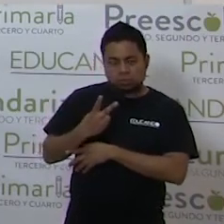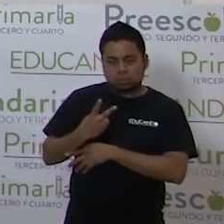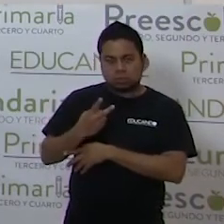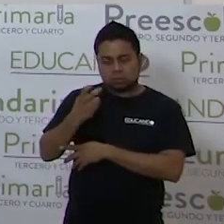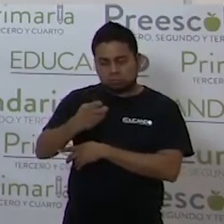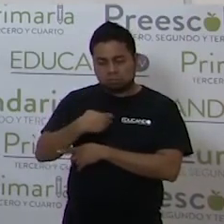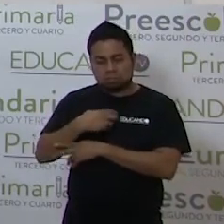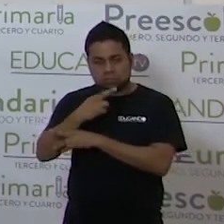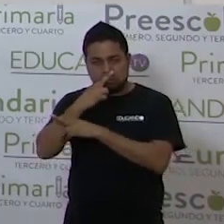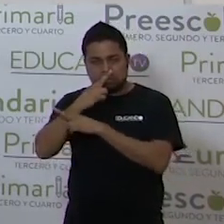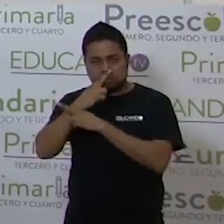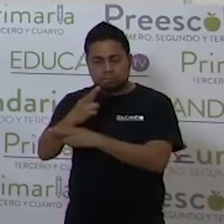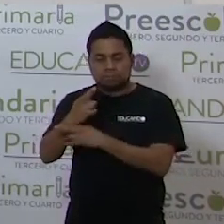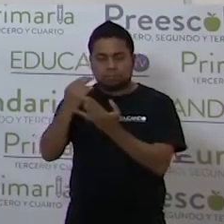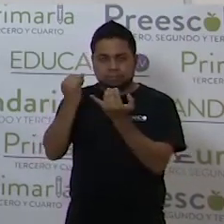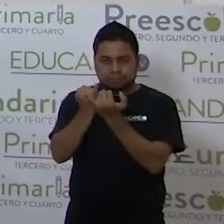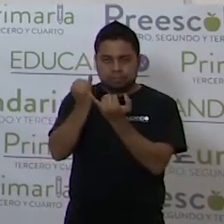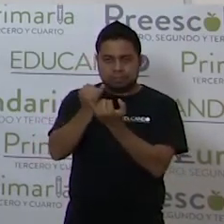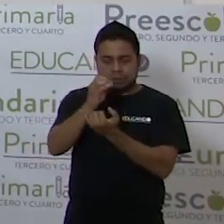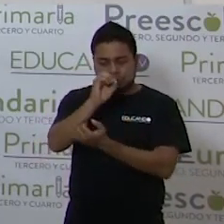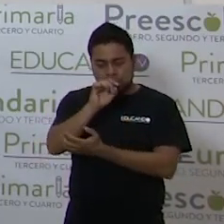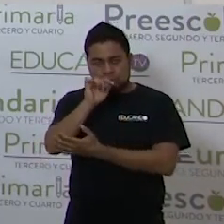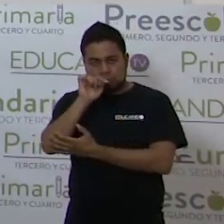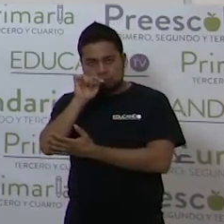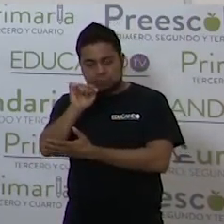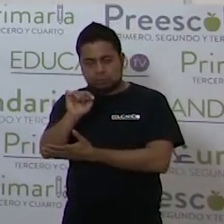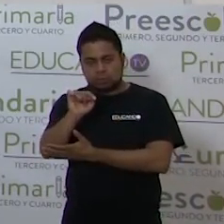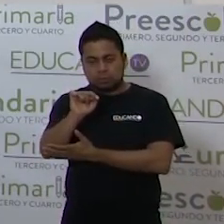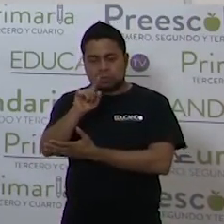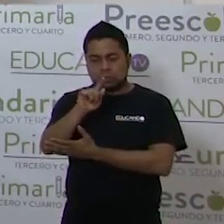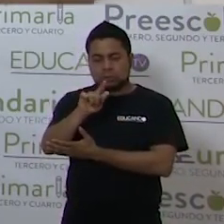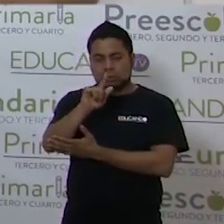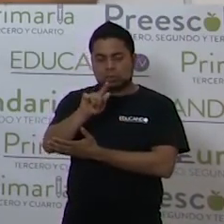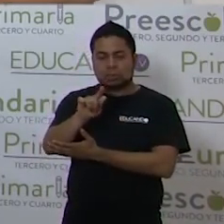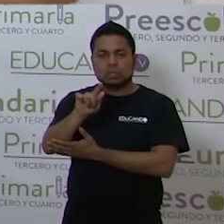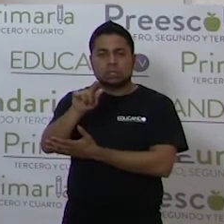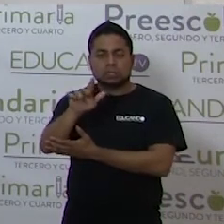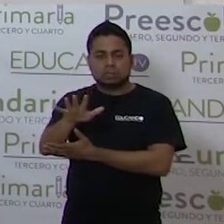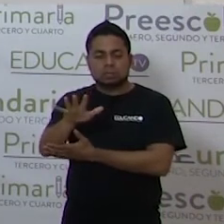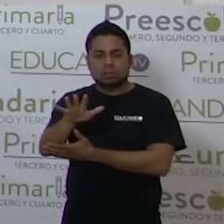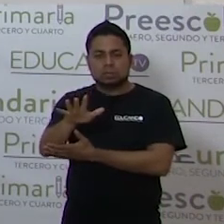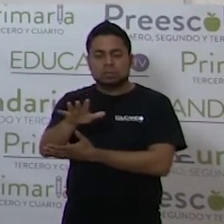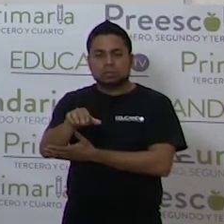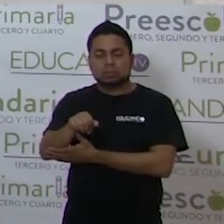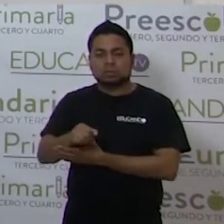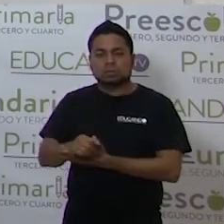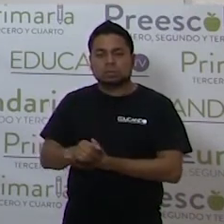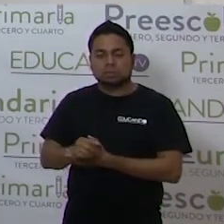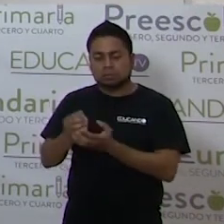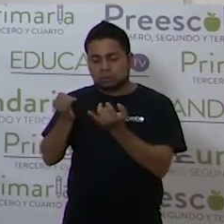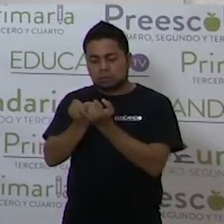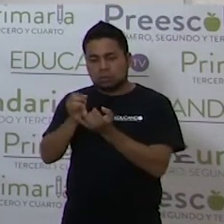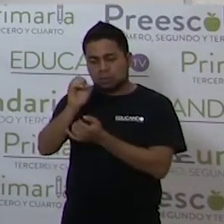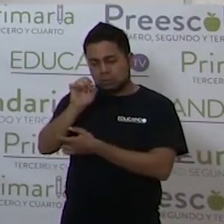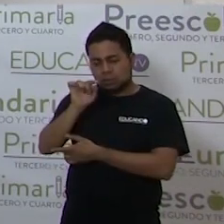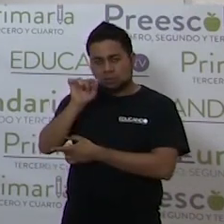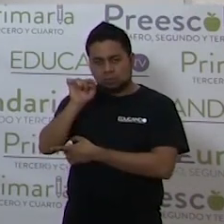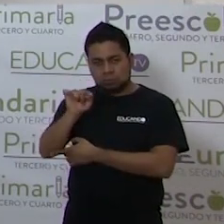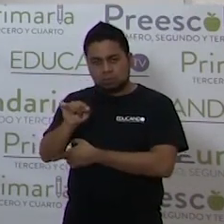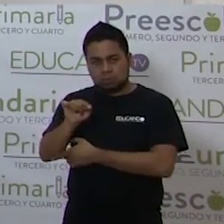nuestro resultado es 0.75 igual a cero